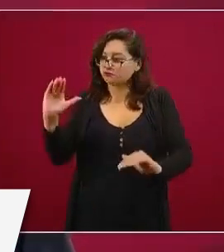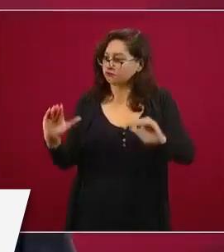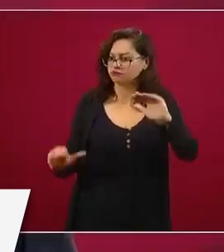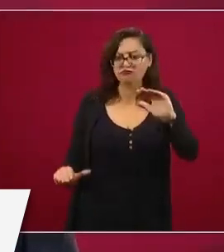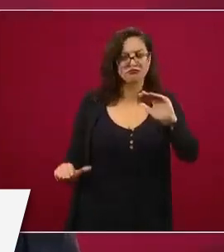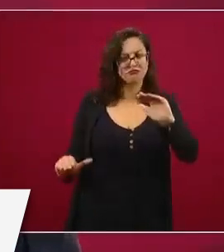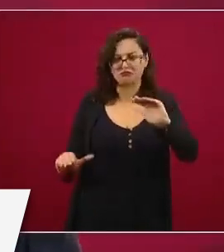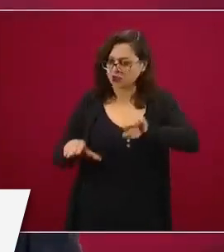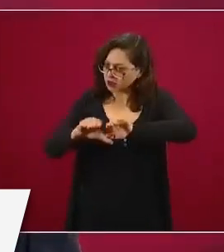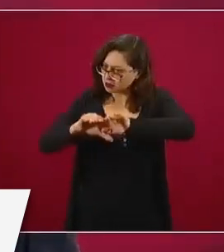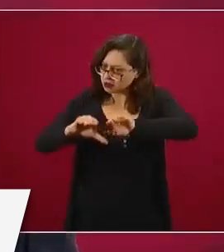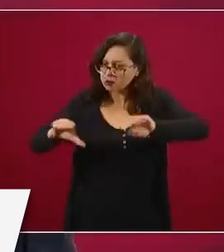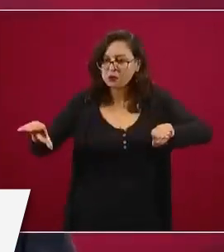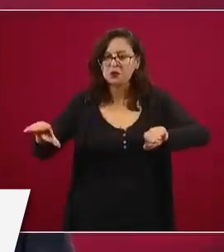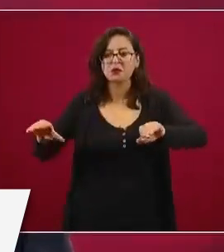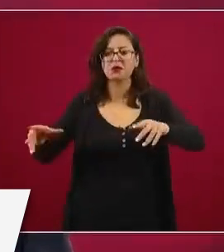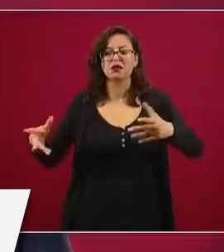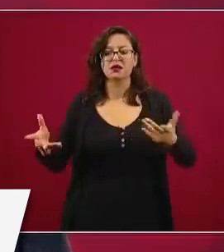desigualdades,